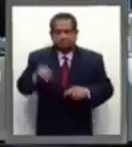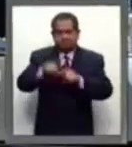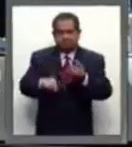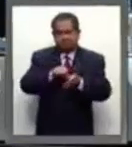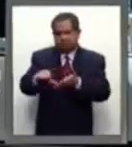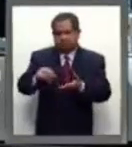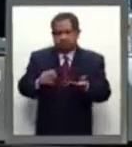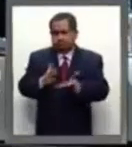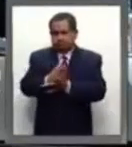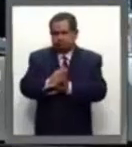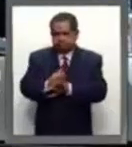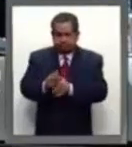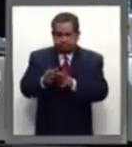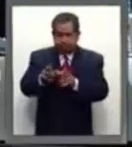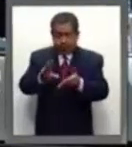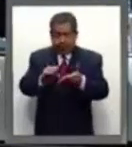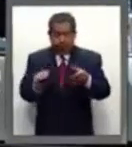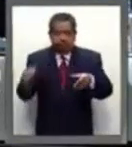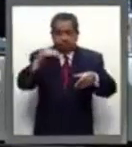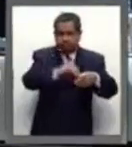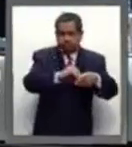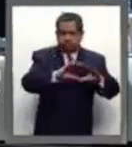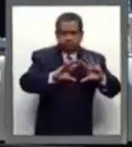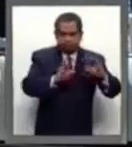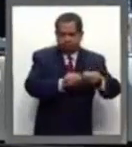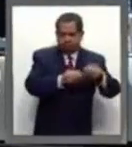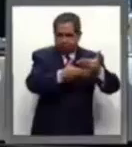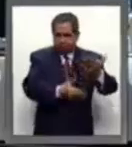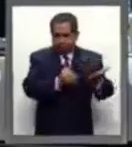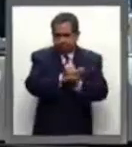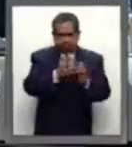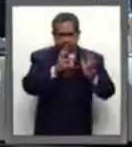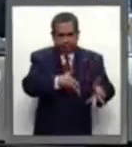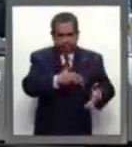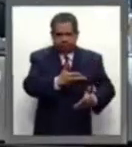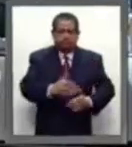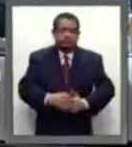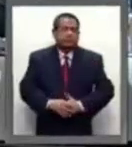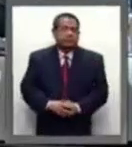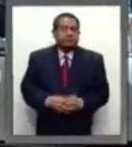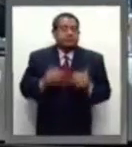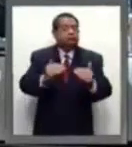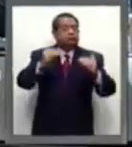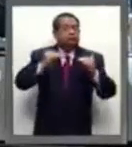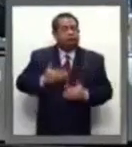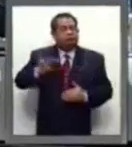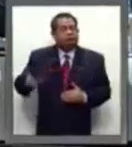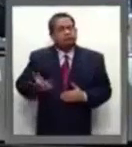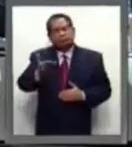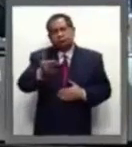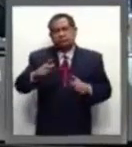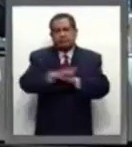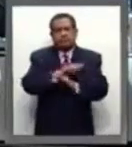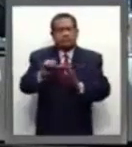desechan y se reservan para su votación nominal en conjunto en términos del dictamen. Para presentar propuestas de modificación